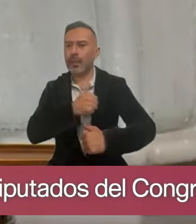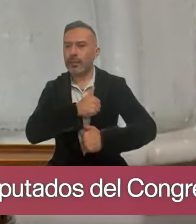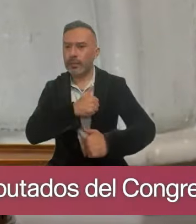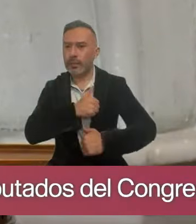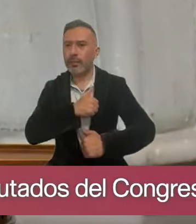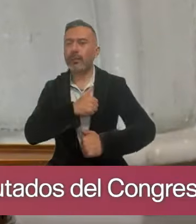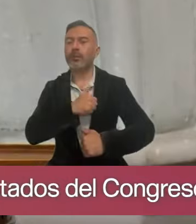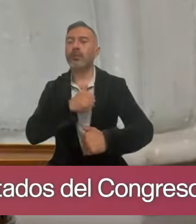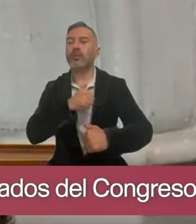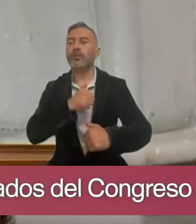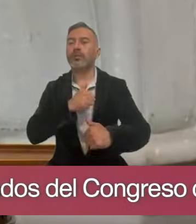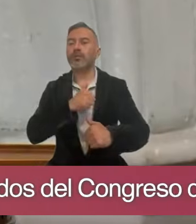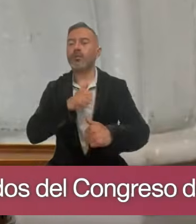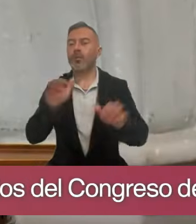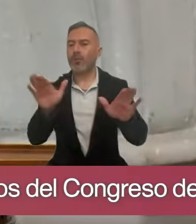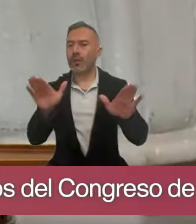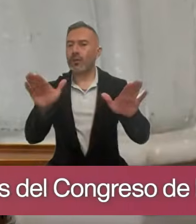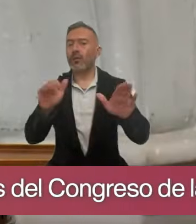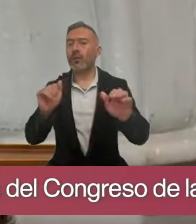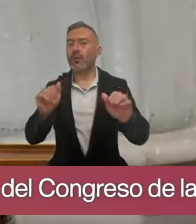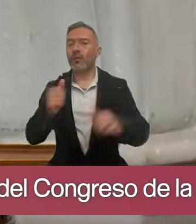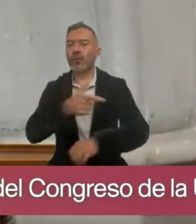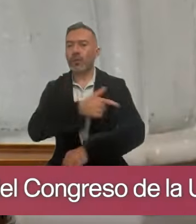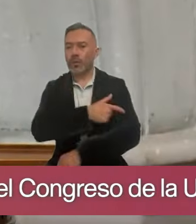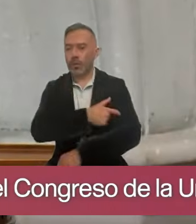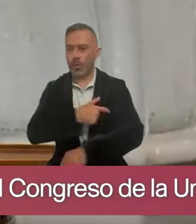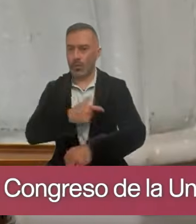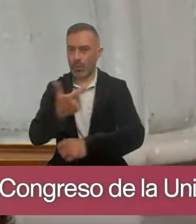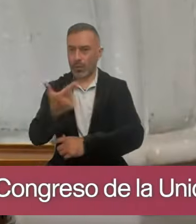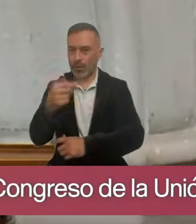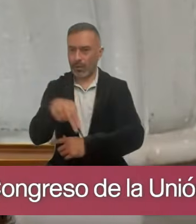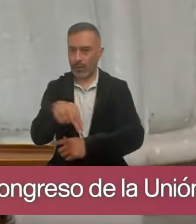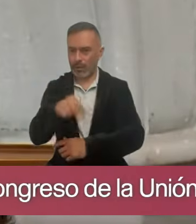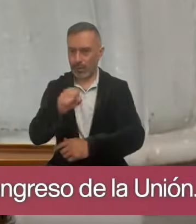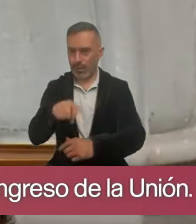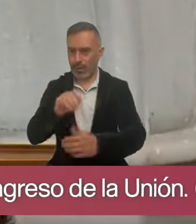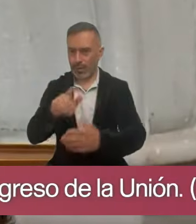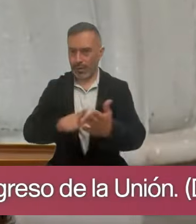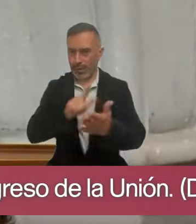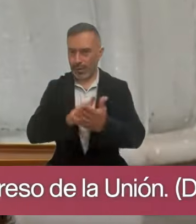Aérea, Nacionales y Guardia Nacional en los términos que la ley disponga.